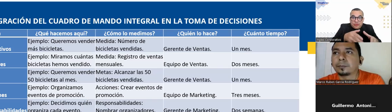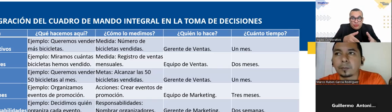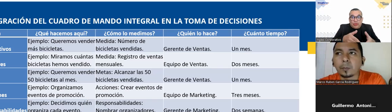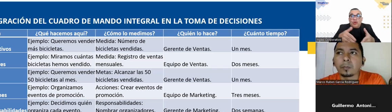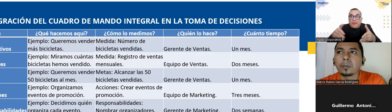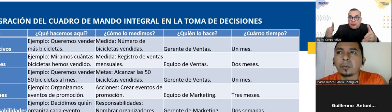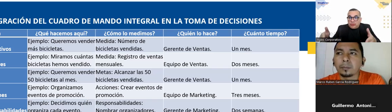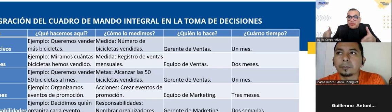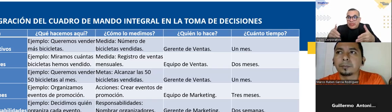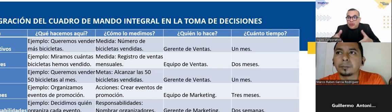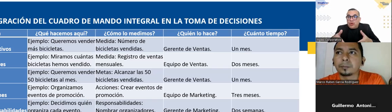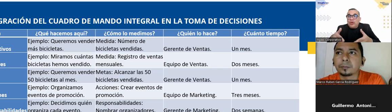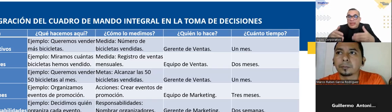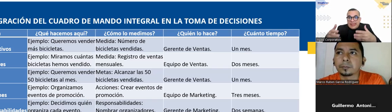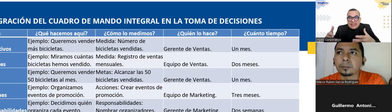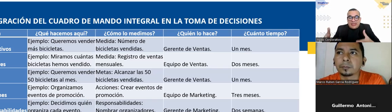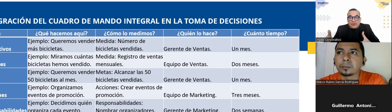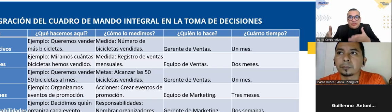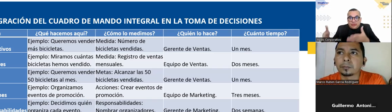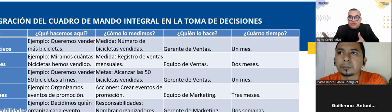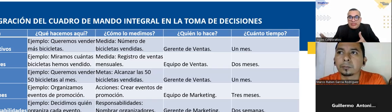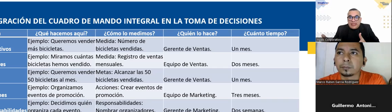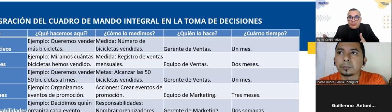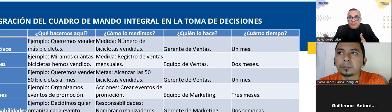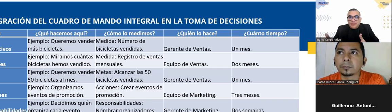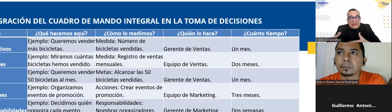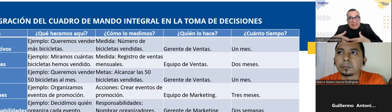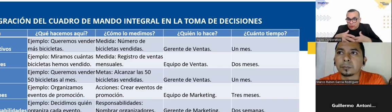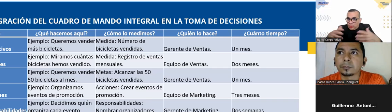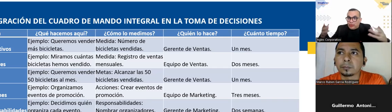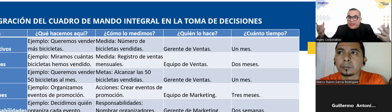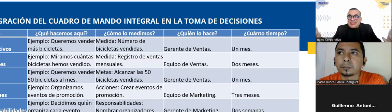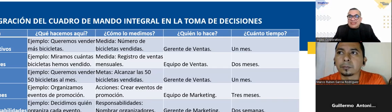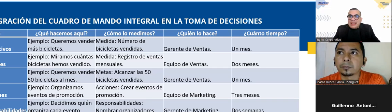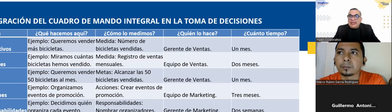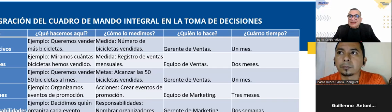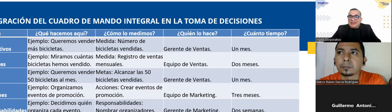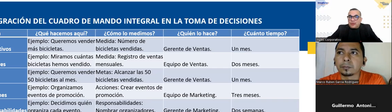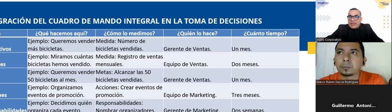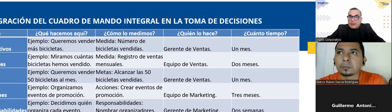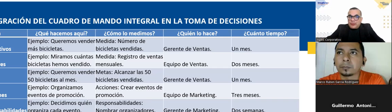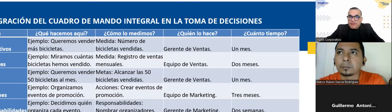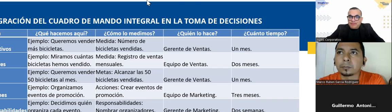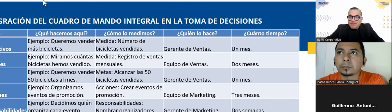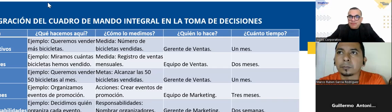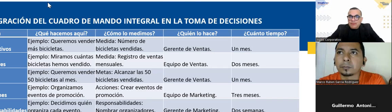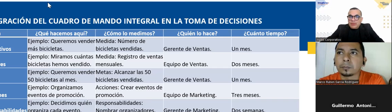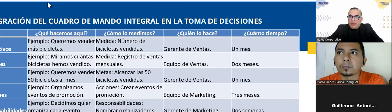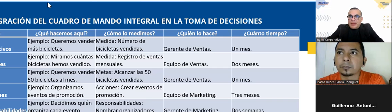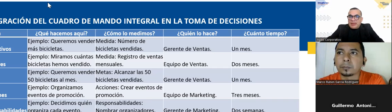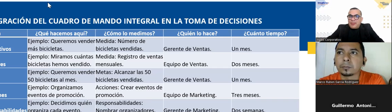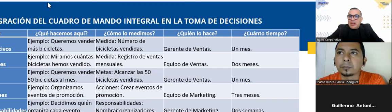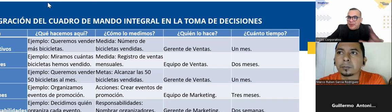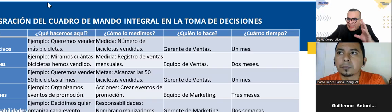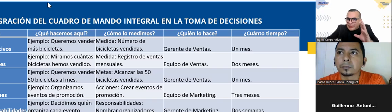resultados son los productos que yo, en este caso, estoy obteniendo de todo lo que se está desarrollando.